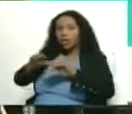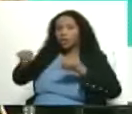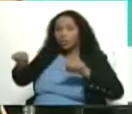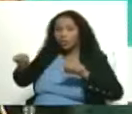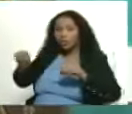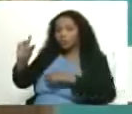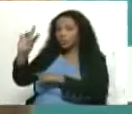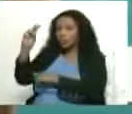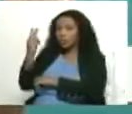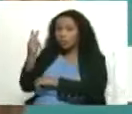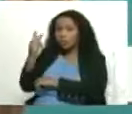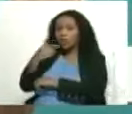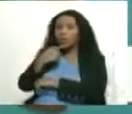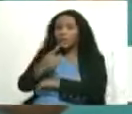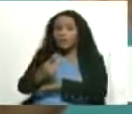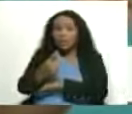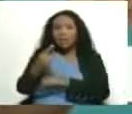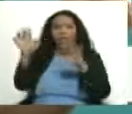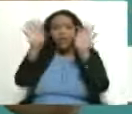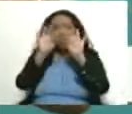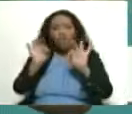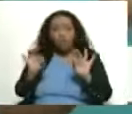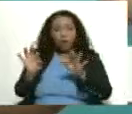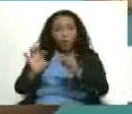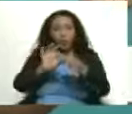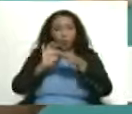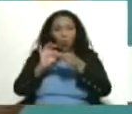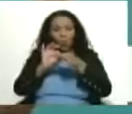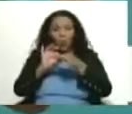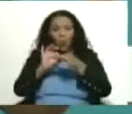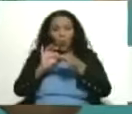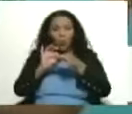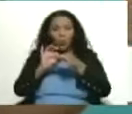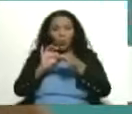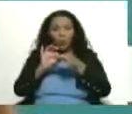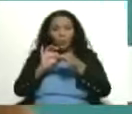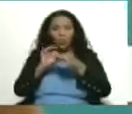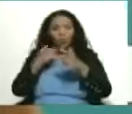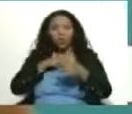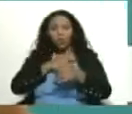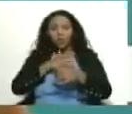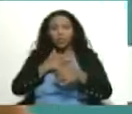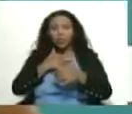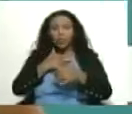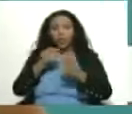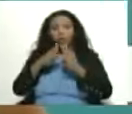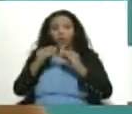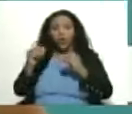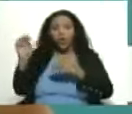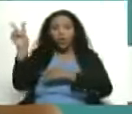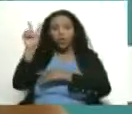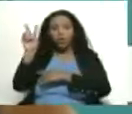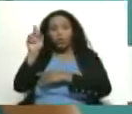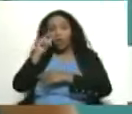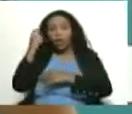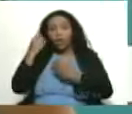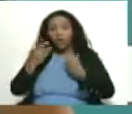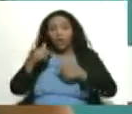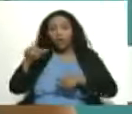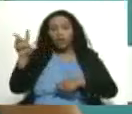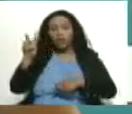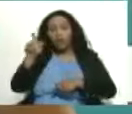Y segundo, que exprese de manera unida a lo que sentimos todas y todos los venezolanos, que es que el